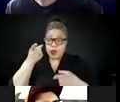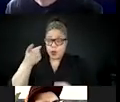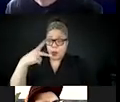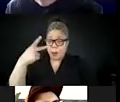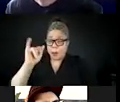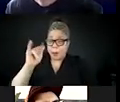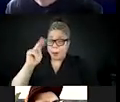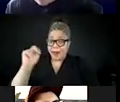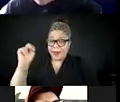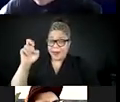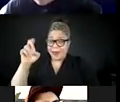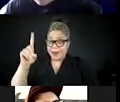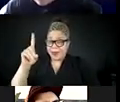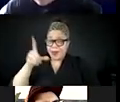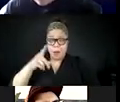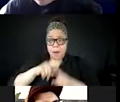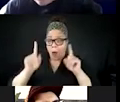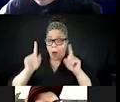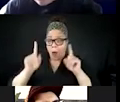está